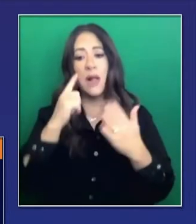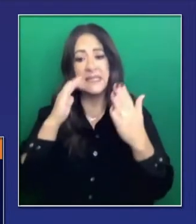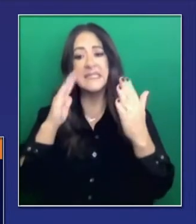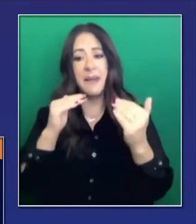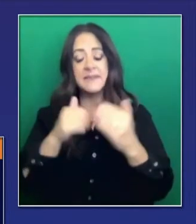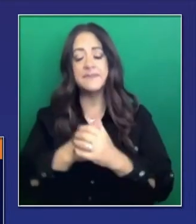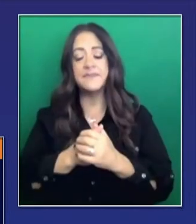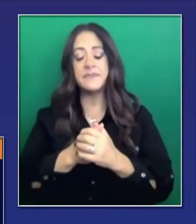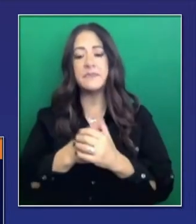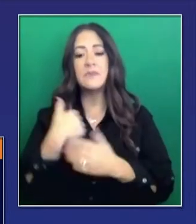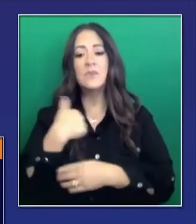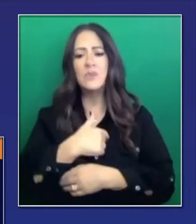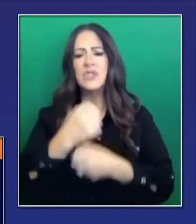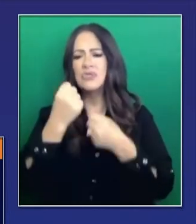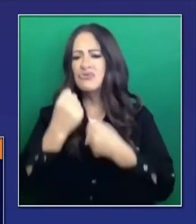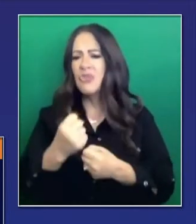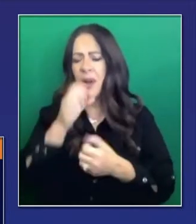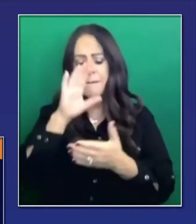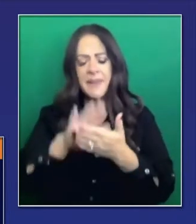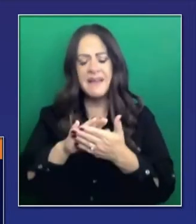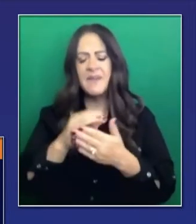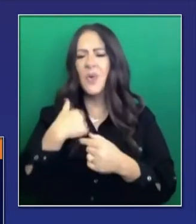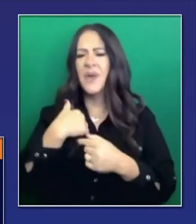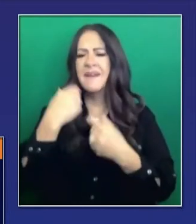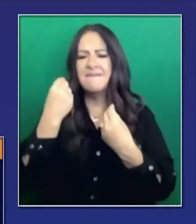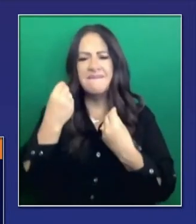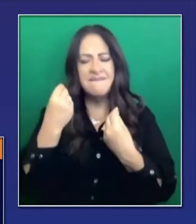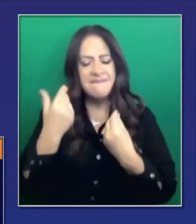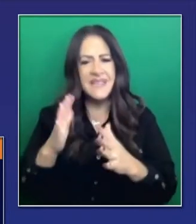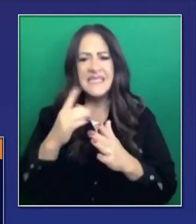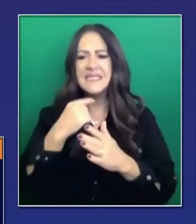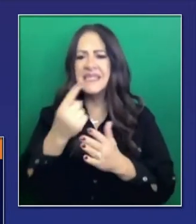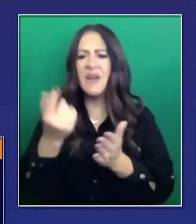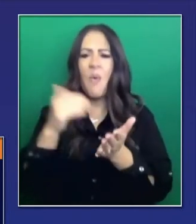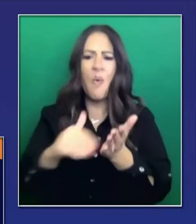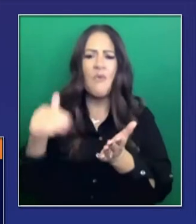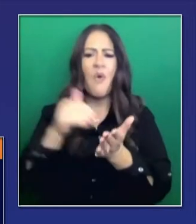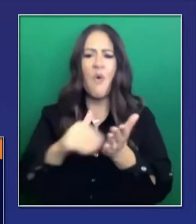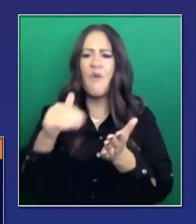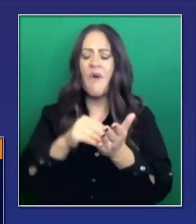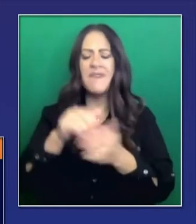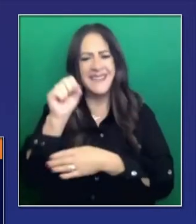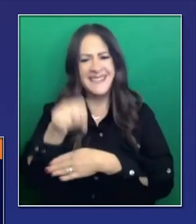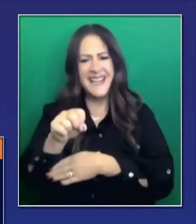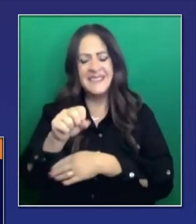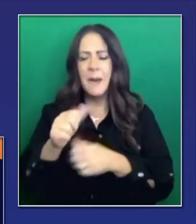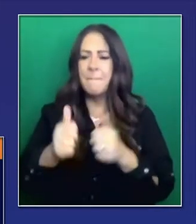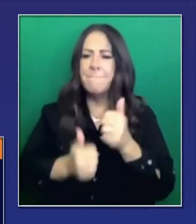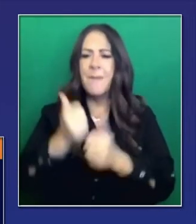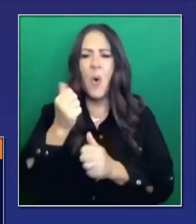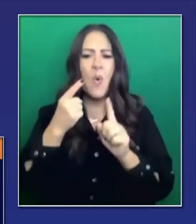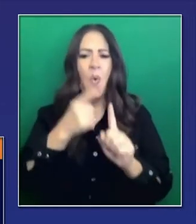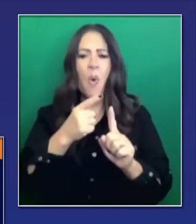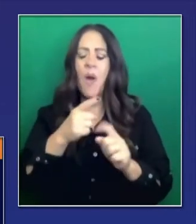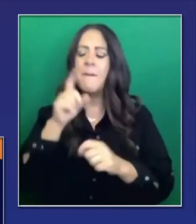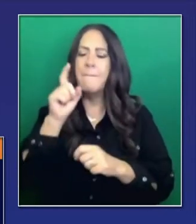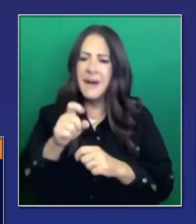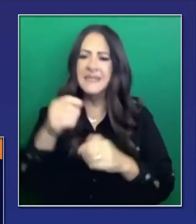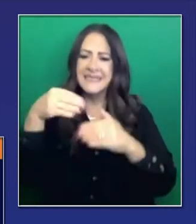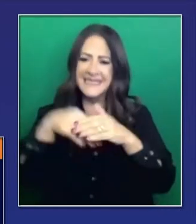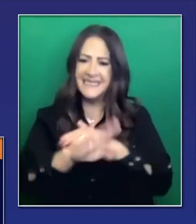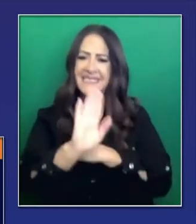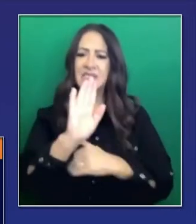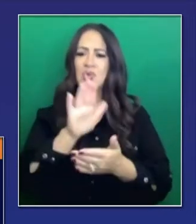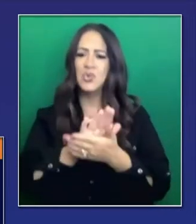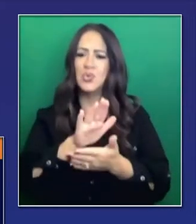esperar. Pero creemos que la instrucción en persona, y esto lo hemos recalcado por meses, es importantísimo.